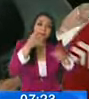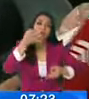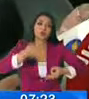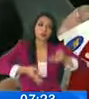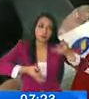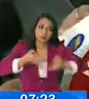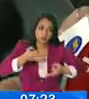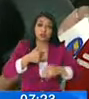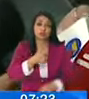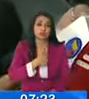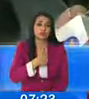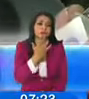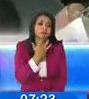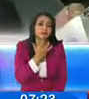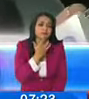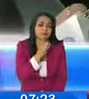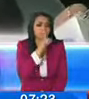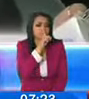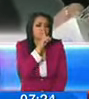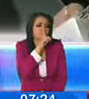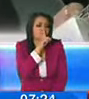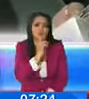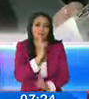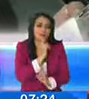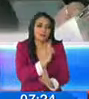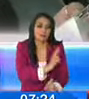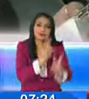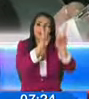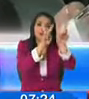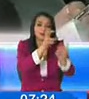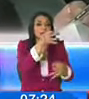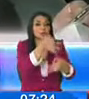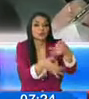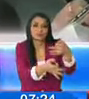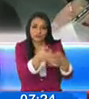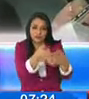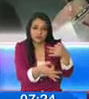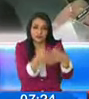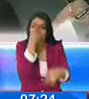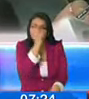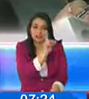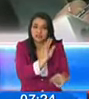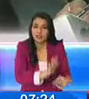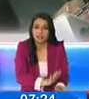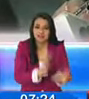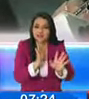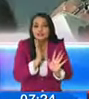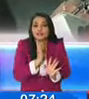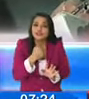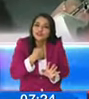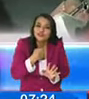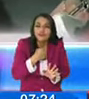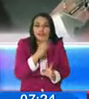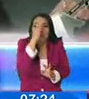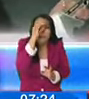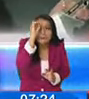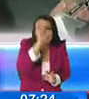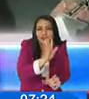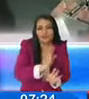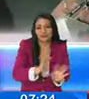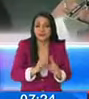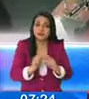prefiero abstenerme sobre los temas que están judicializados, que tienen además decisiones de este tipo judiciales. Sin embargo, hay gente que